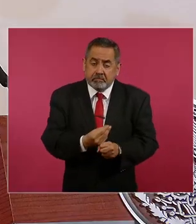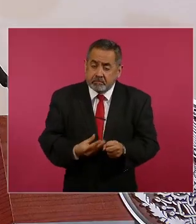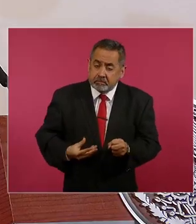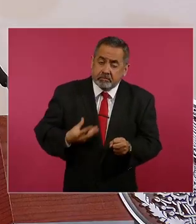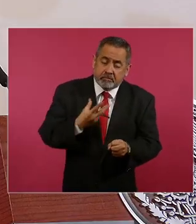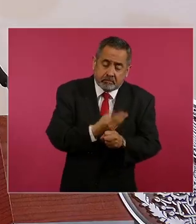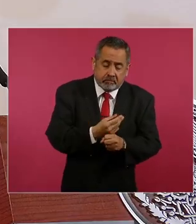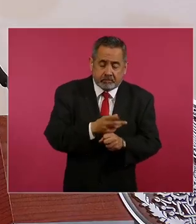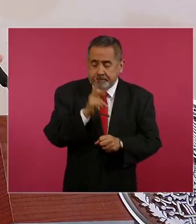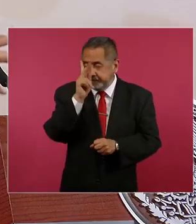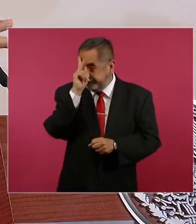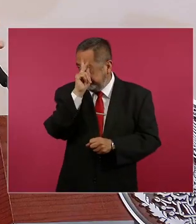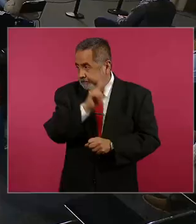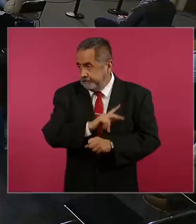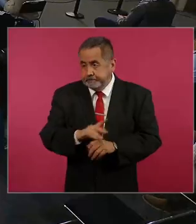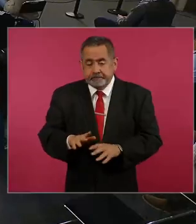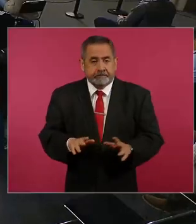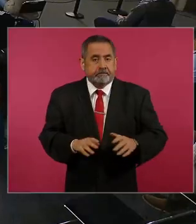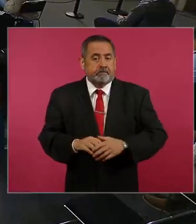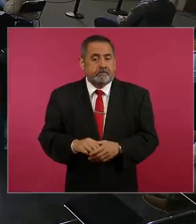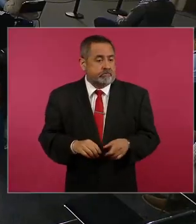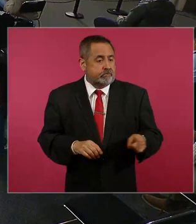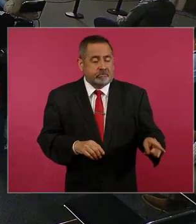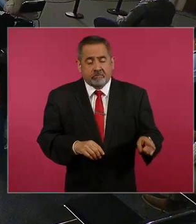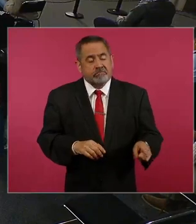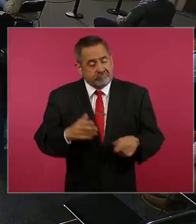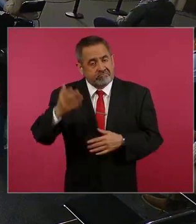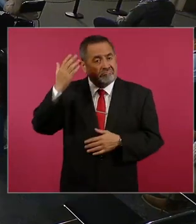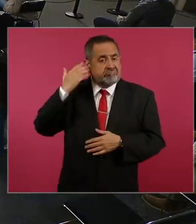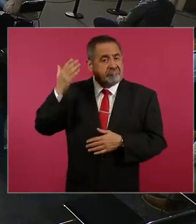porque fue profunda